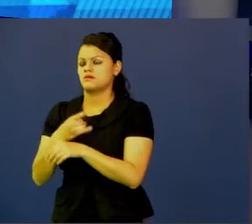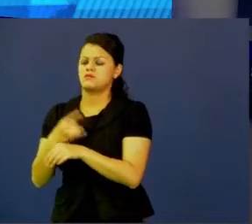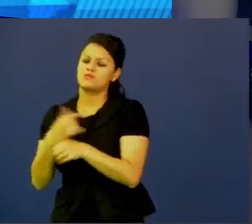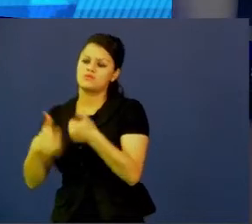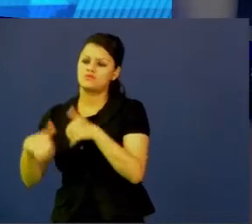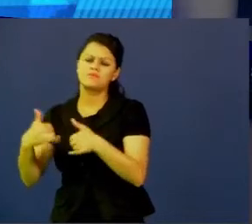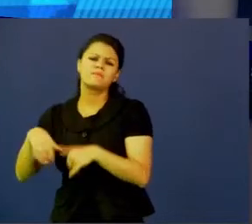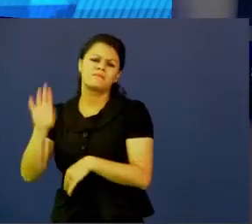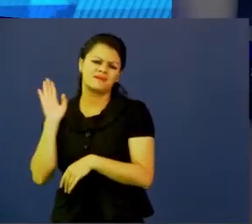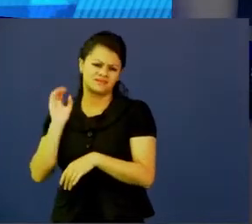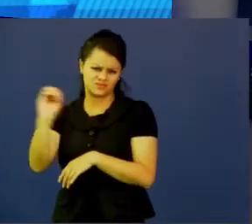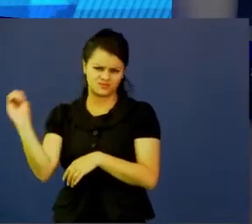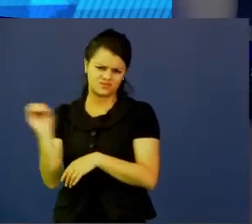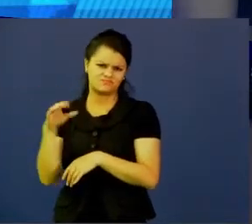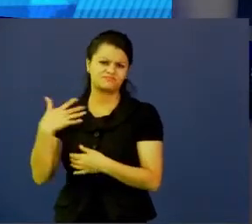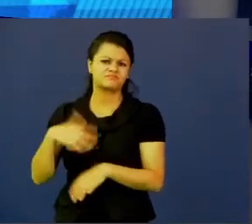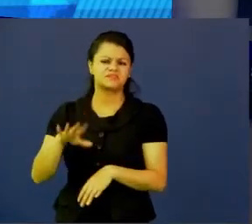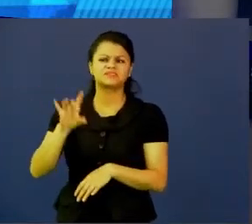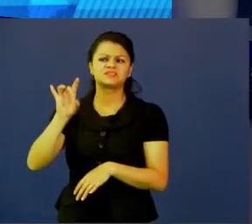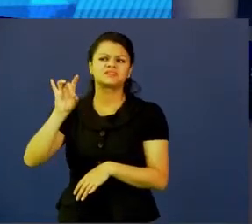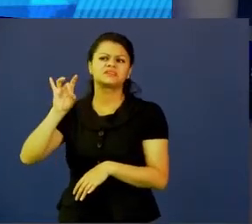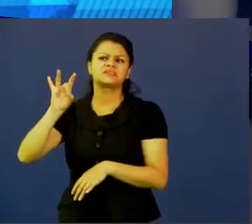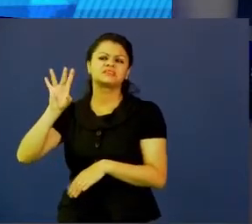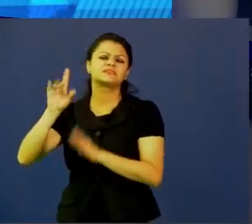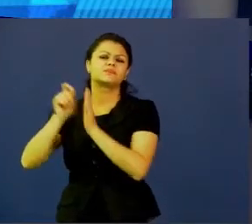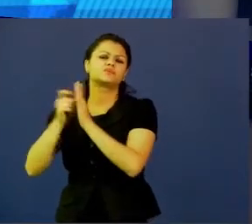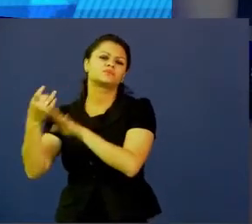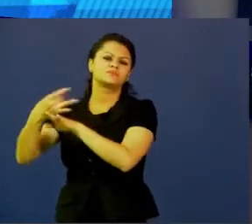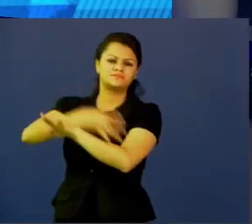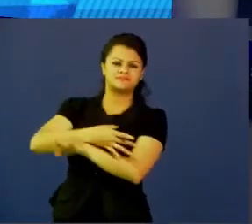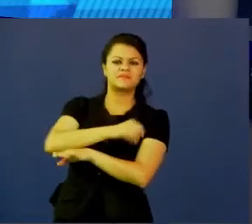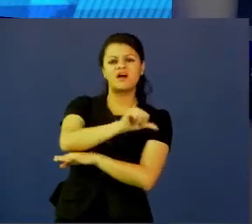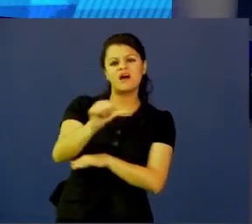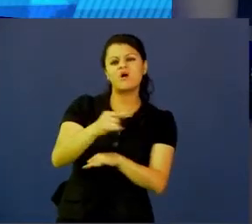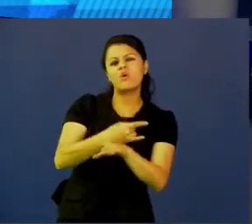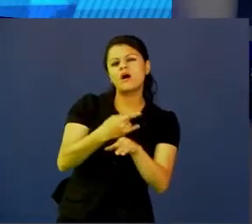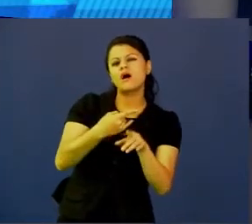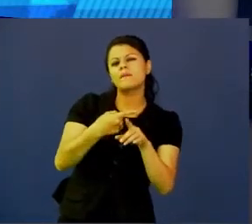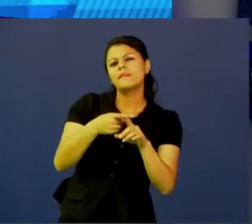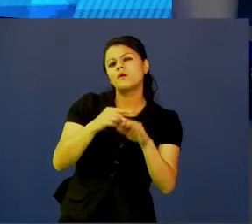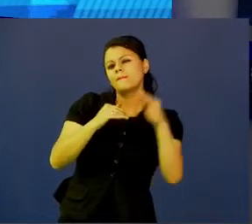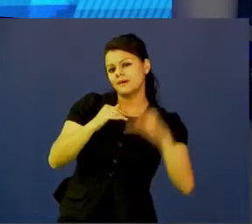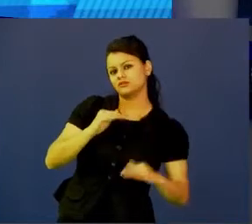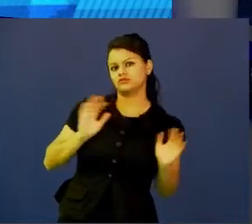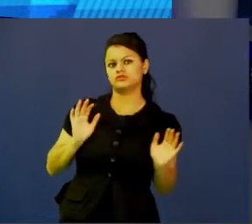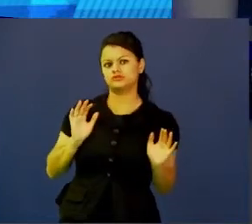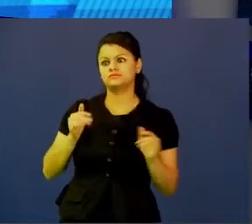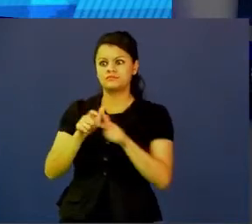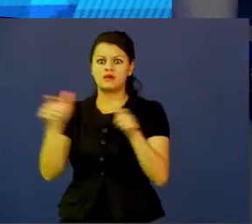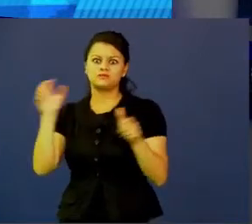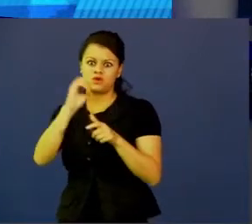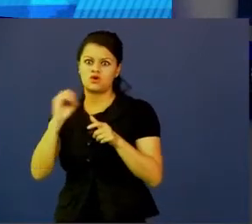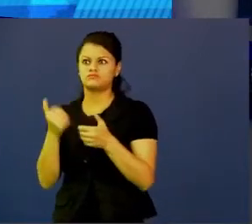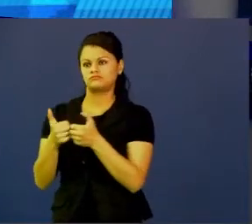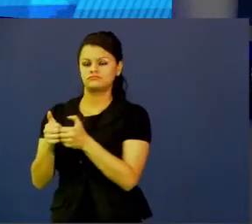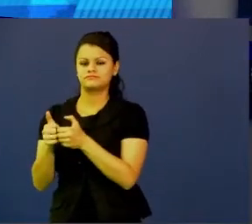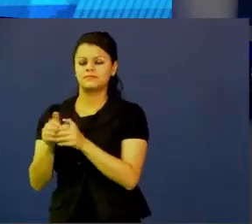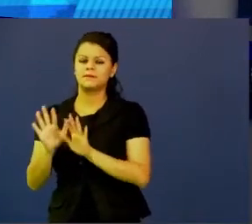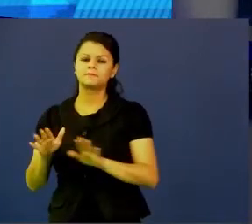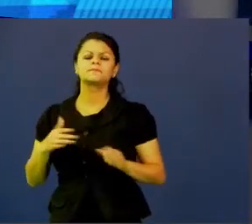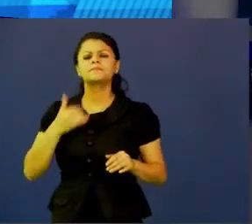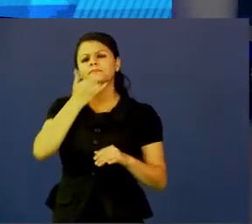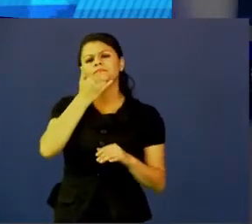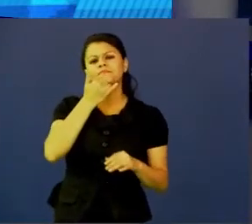hombres, casi en 15 puntos, mientras que nosotras jugamos un poco menos. Y lo segundo es que a nosotras las mujeres parece que la edad